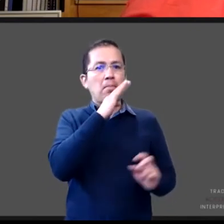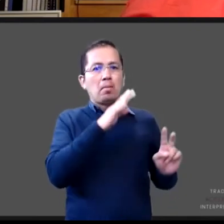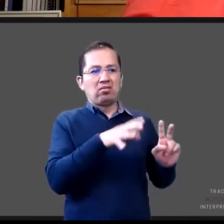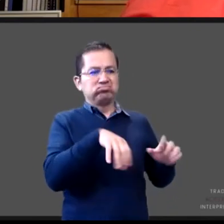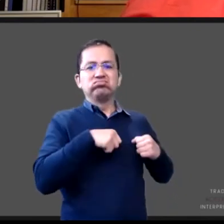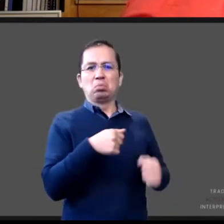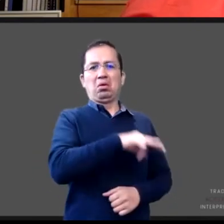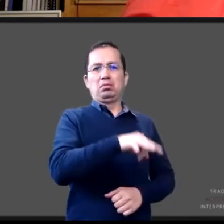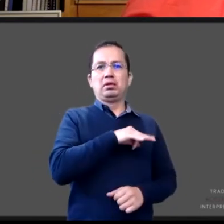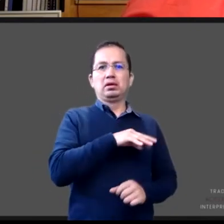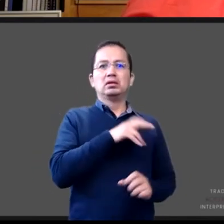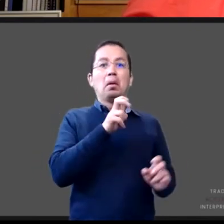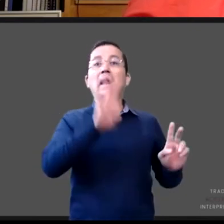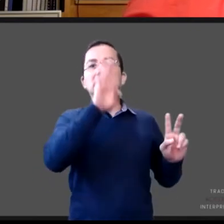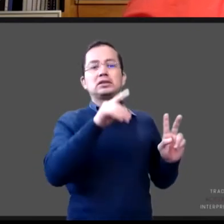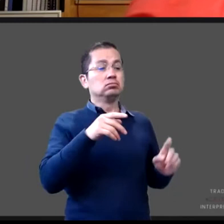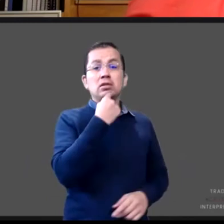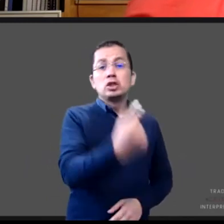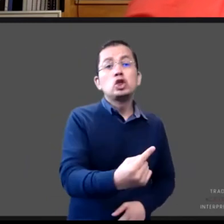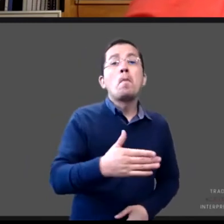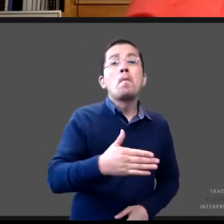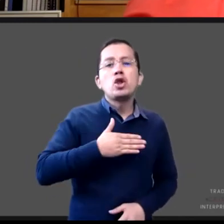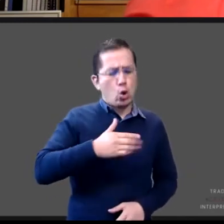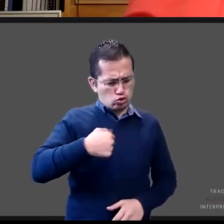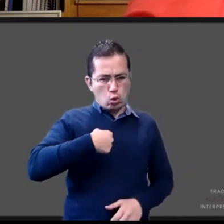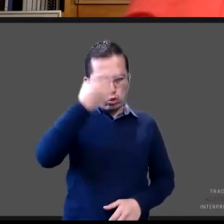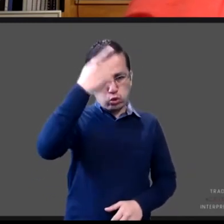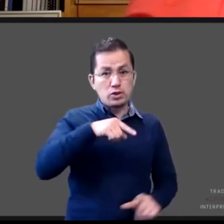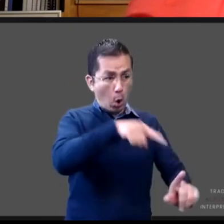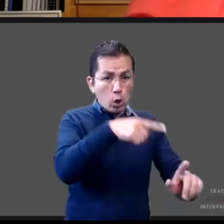son míos, los niños no son sujetos de derechos,